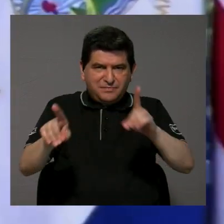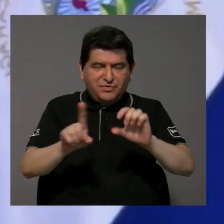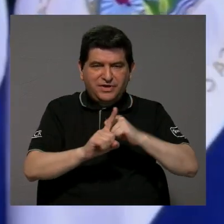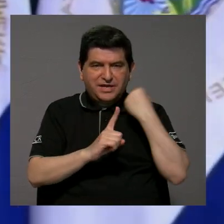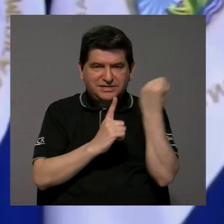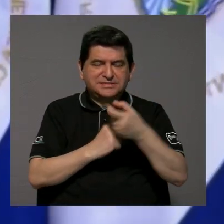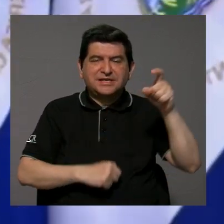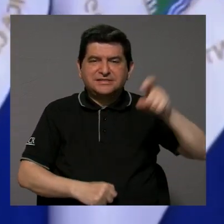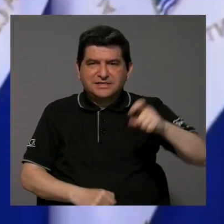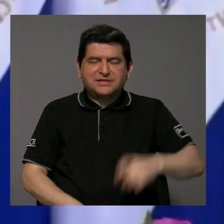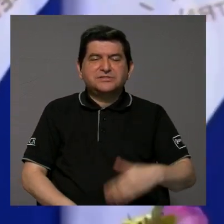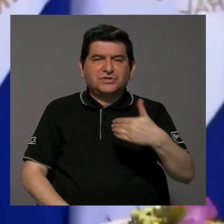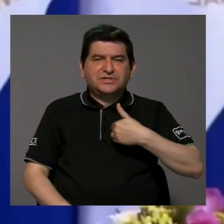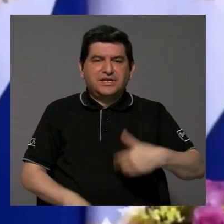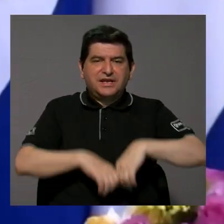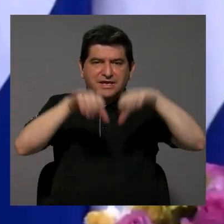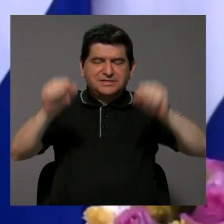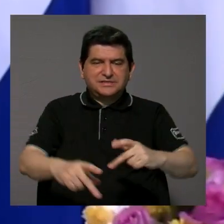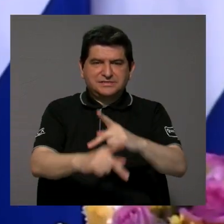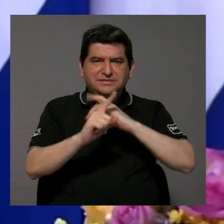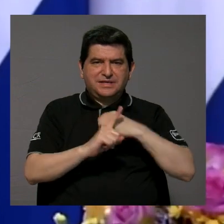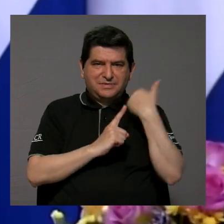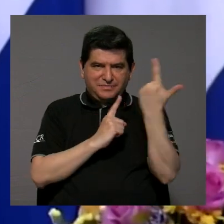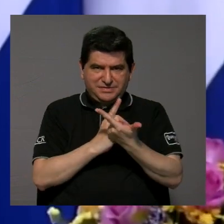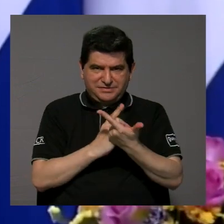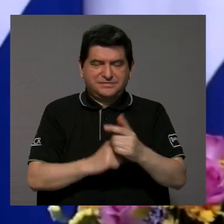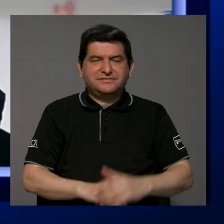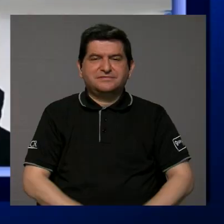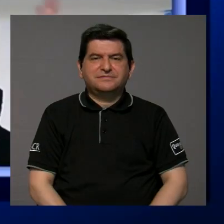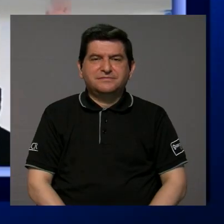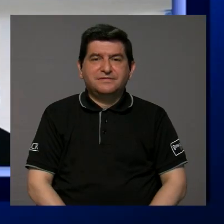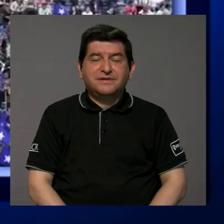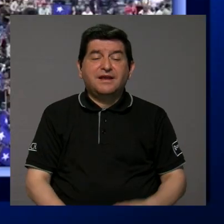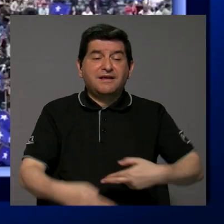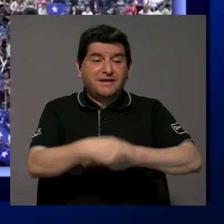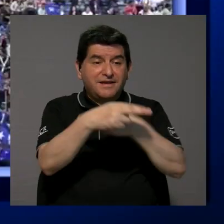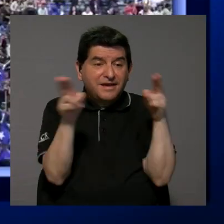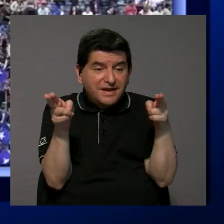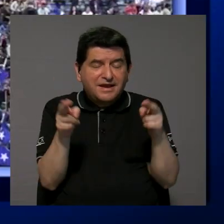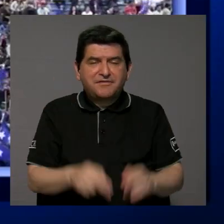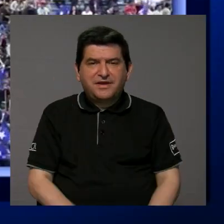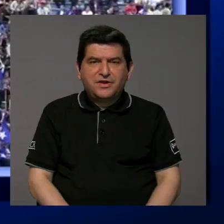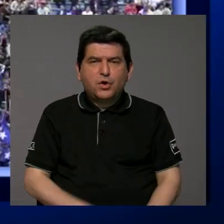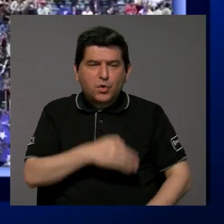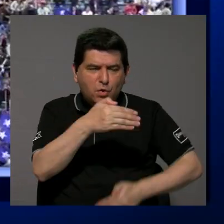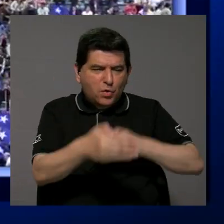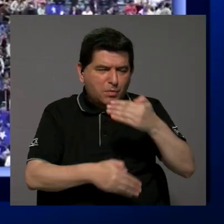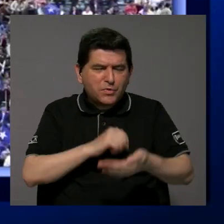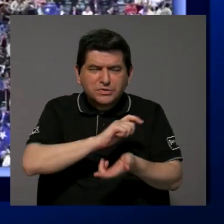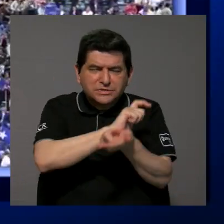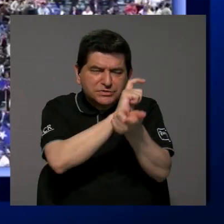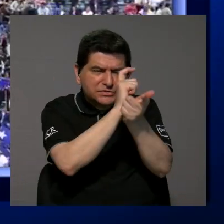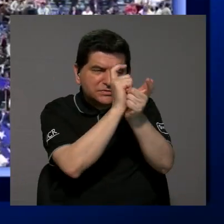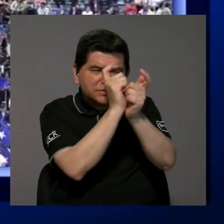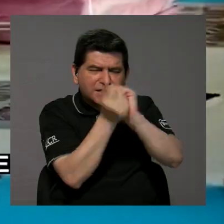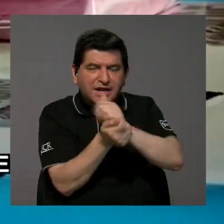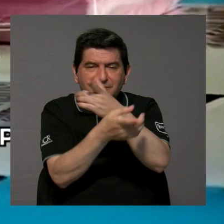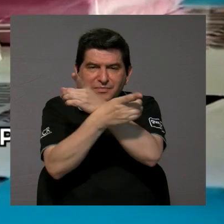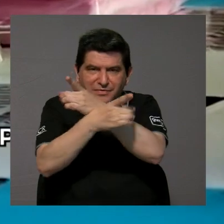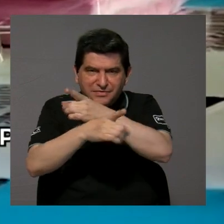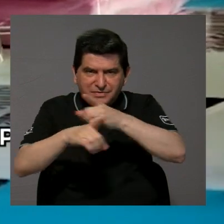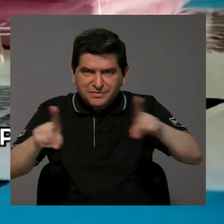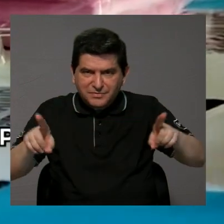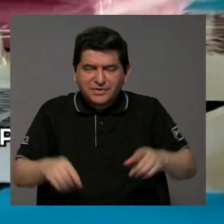democracia es una condición necesaria para tener sistemas de protección social y justamente la región que venía viviendo procesos de transición hacia